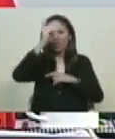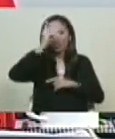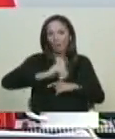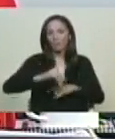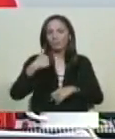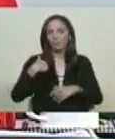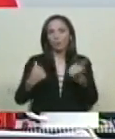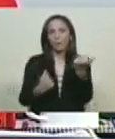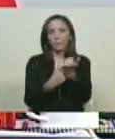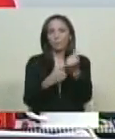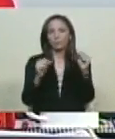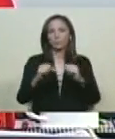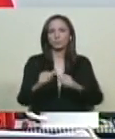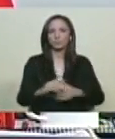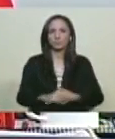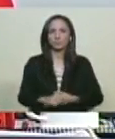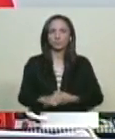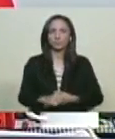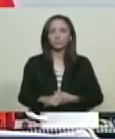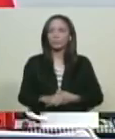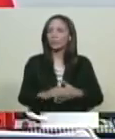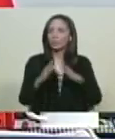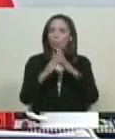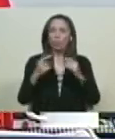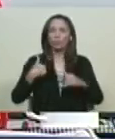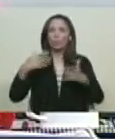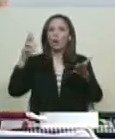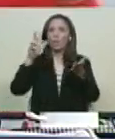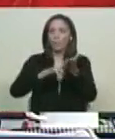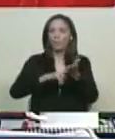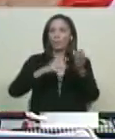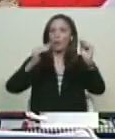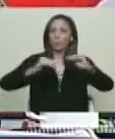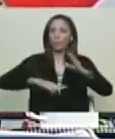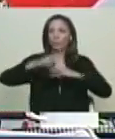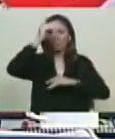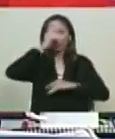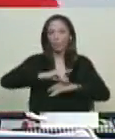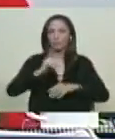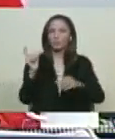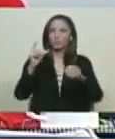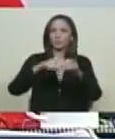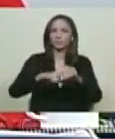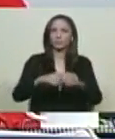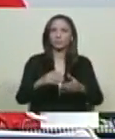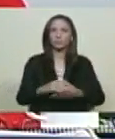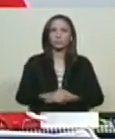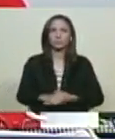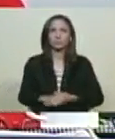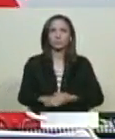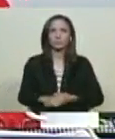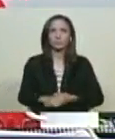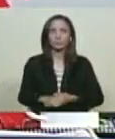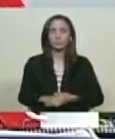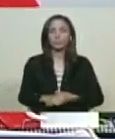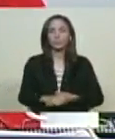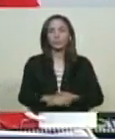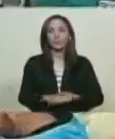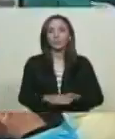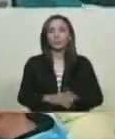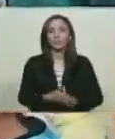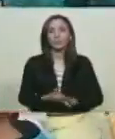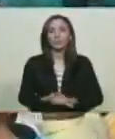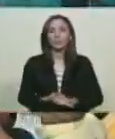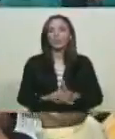Cuenten conmigo para todo lo que hay que hacer en su respaldo. Gracias. Isabel. También tenemos en